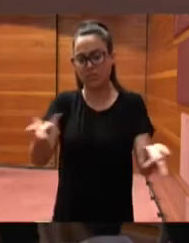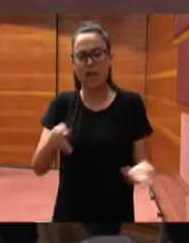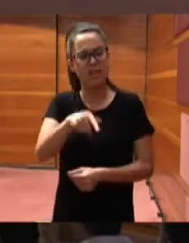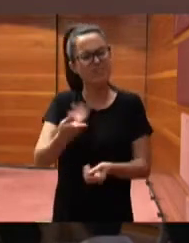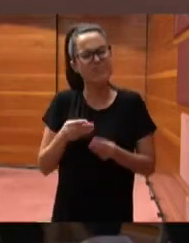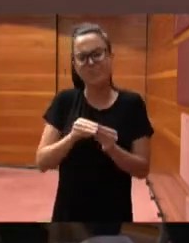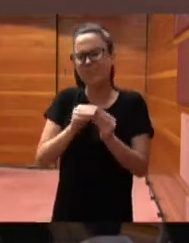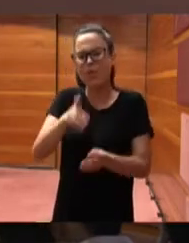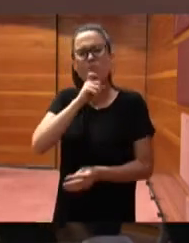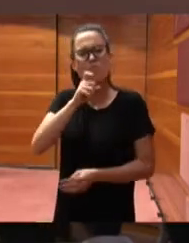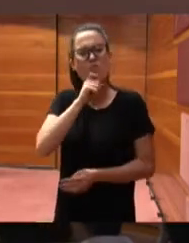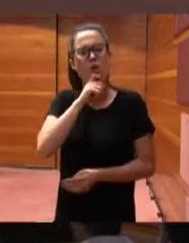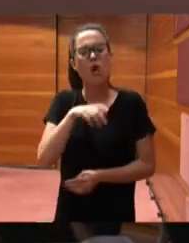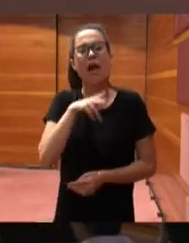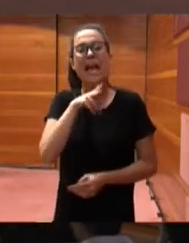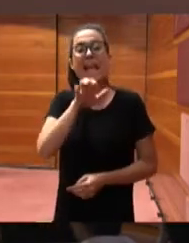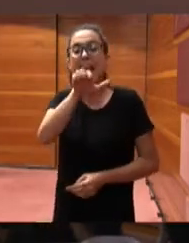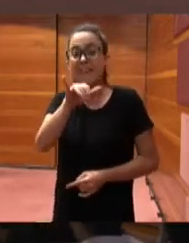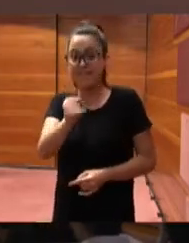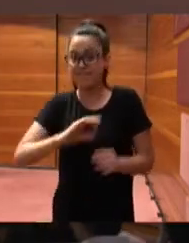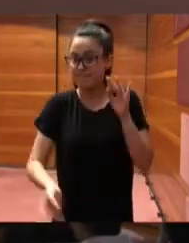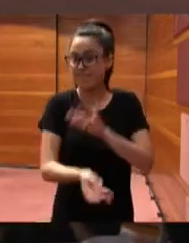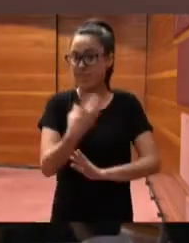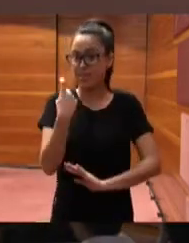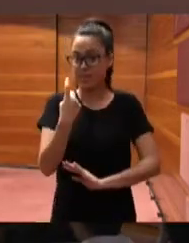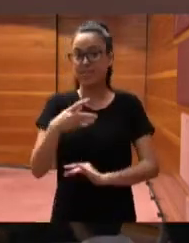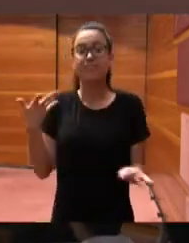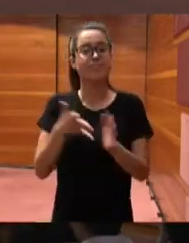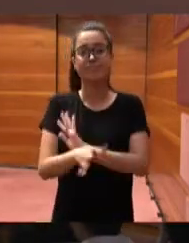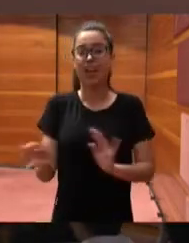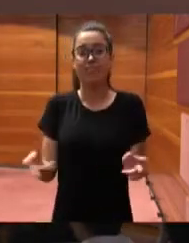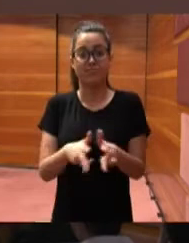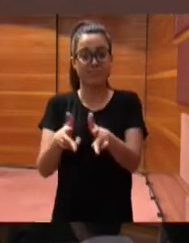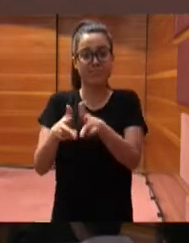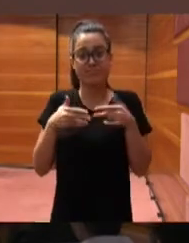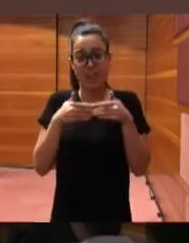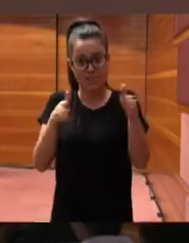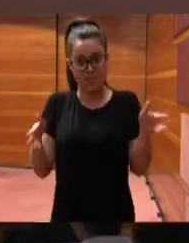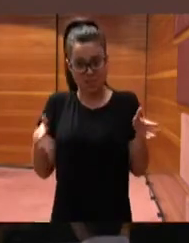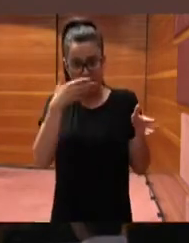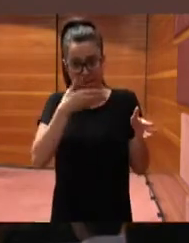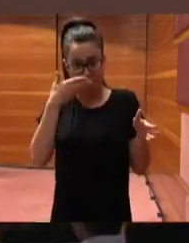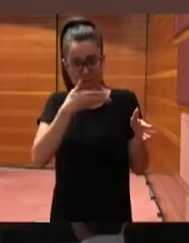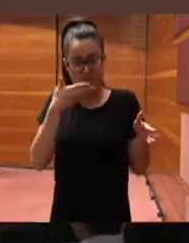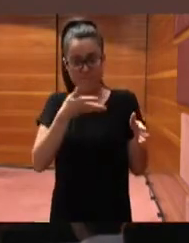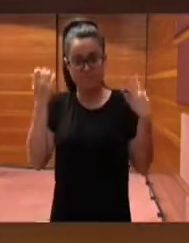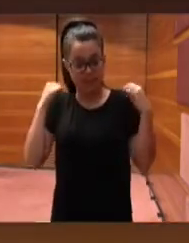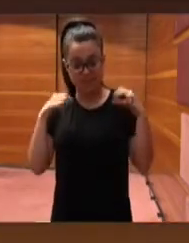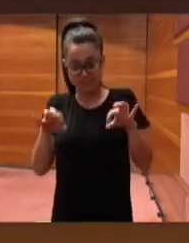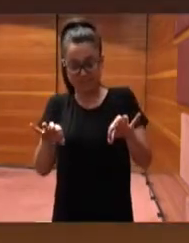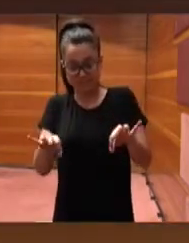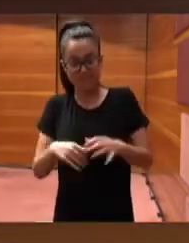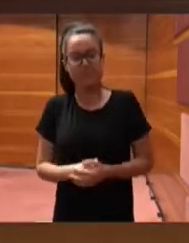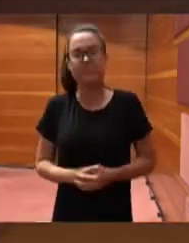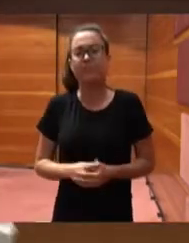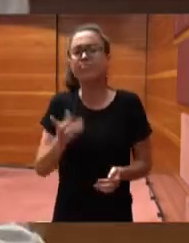esto? Montando un EI, una escuela abierta de la ciudadanía. Esta es una buena práctica en ese sentido. Hemos dicho antes